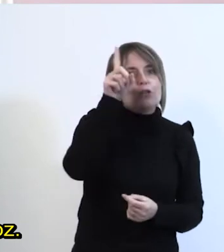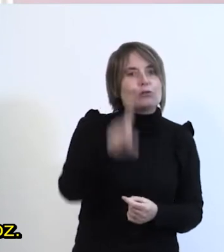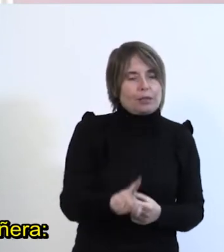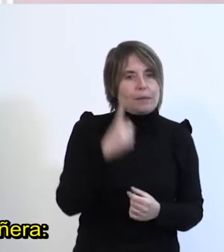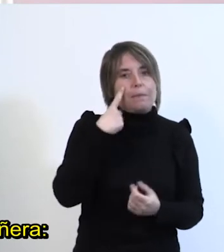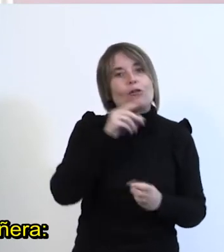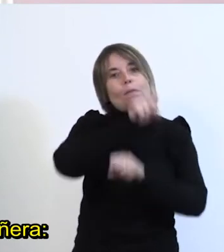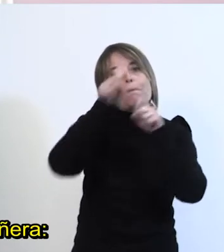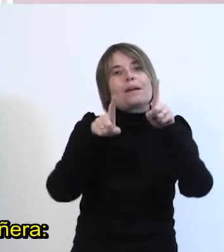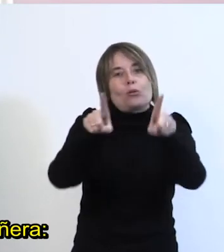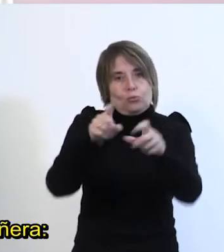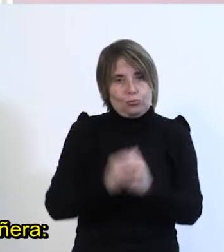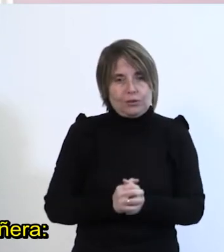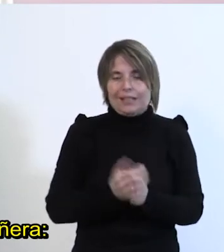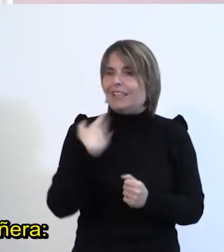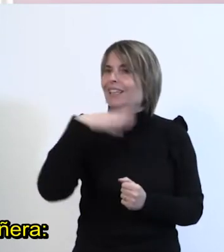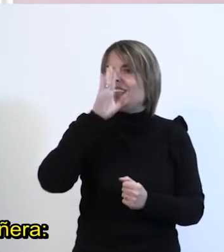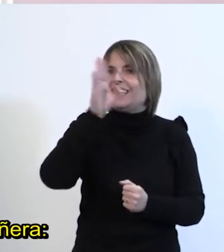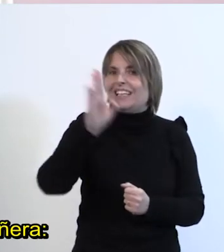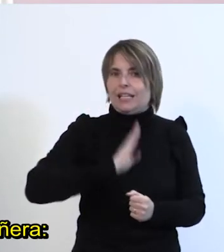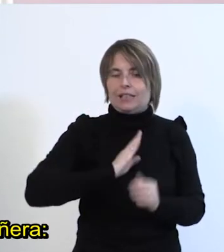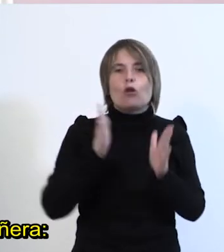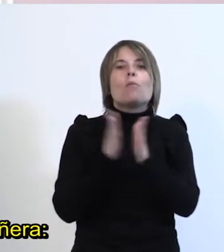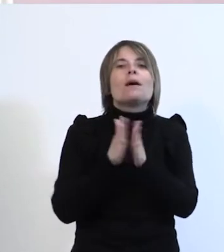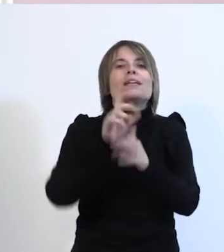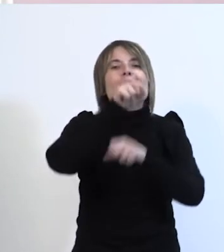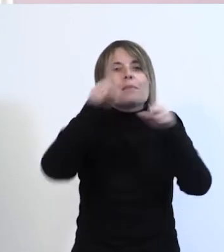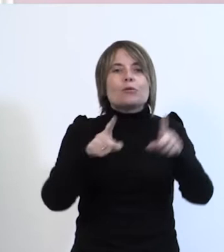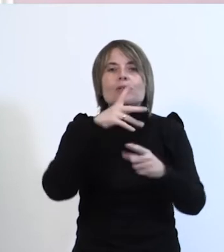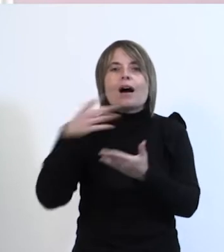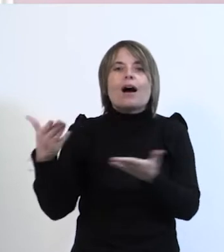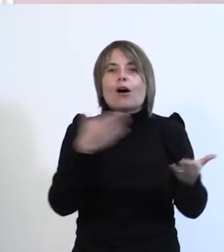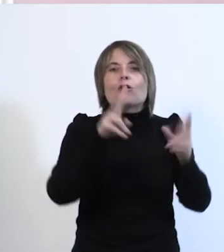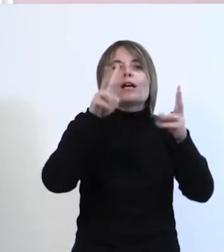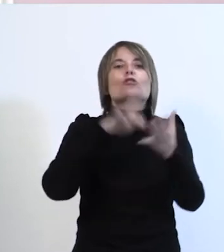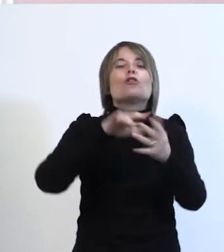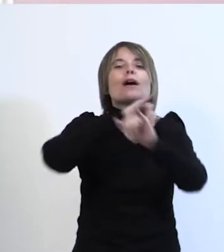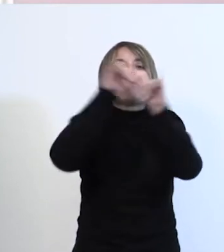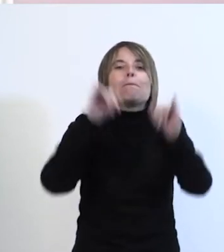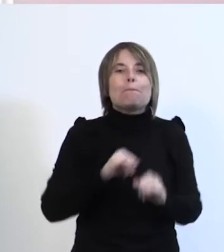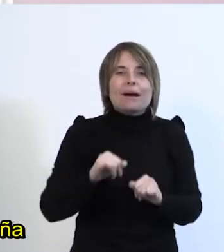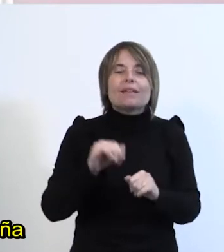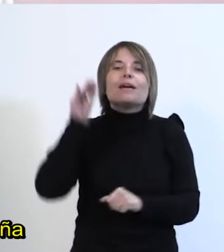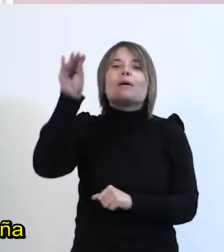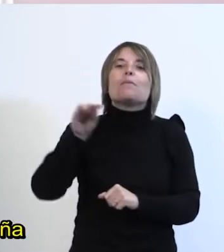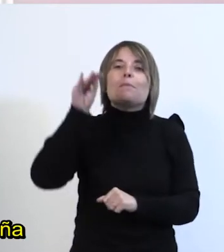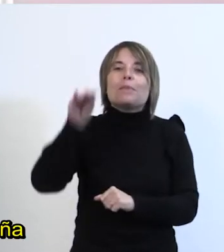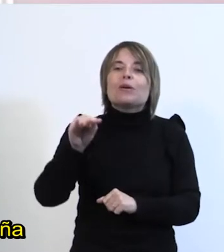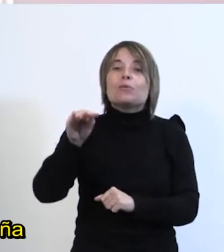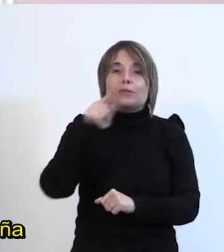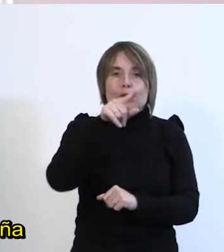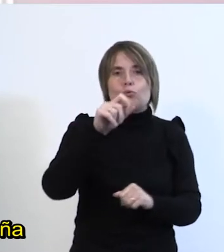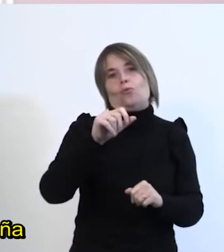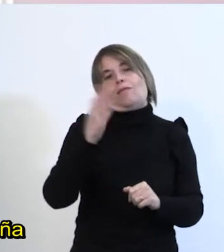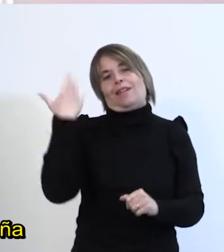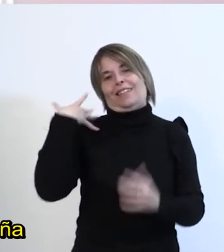voz. Pero te lo lanzan a ti y nos lo lanza así directamente una compañera morena. Ahora que hablas de resoluciones de paz, no puedo evitar preguntarte, como